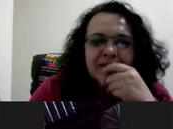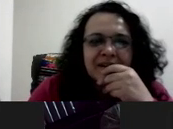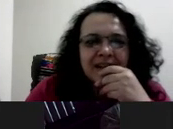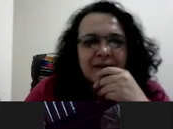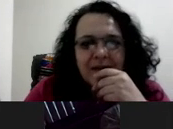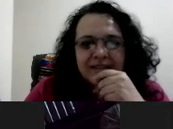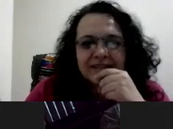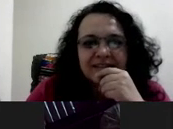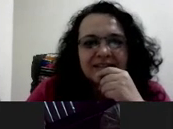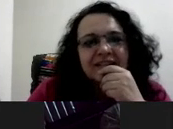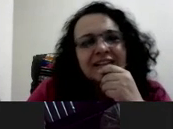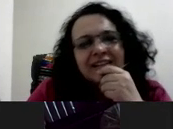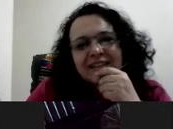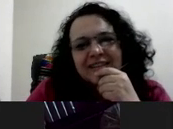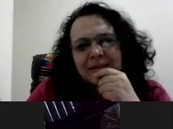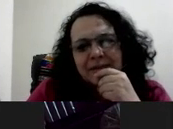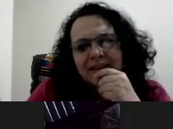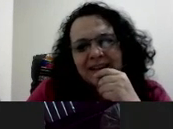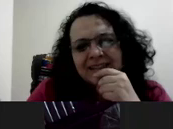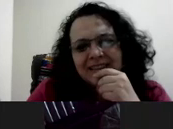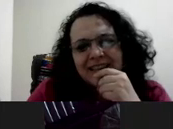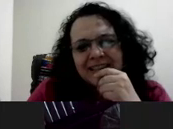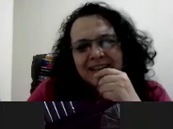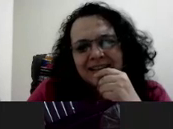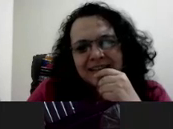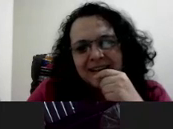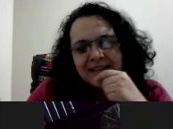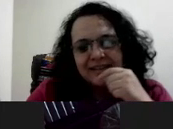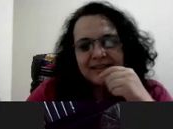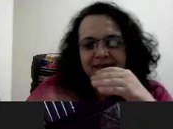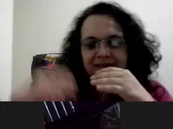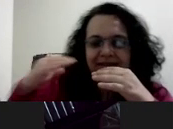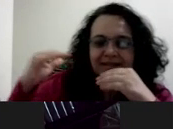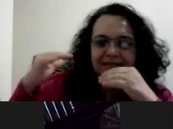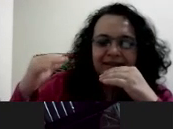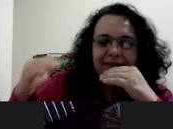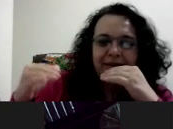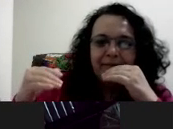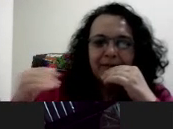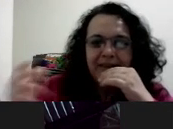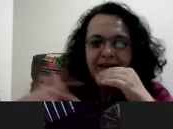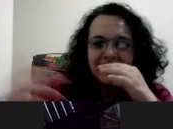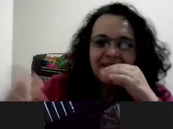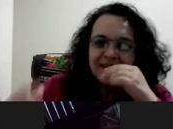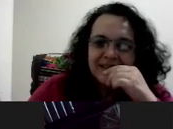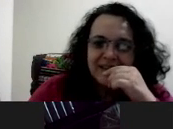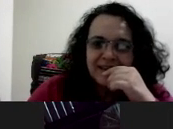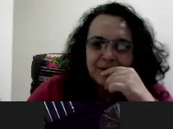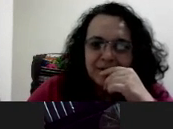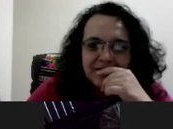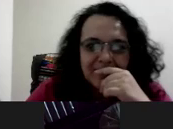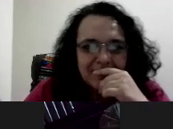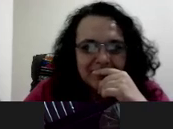large bottles at once? O sea, porque necesita tres botellas grandes